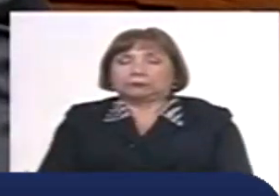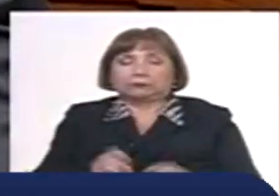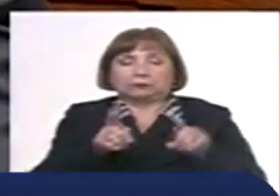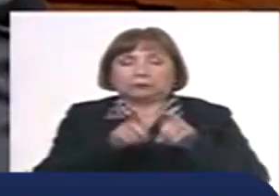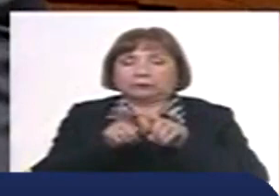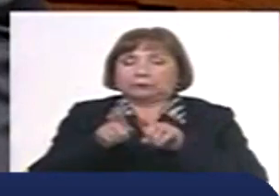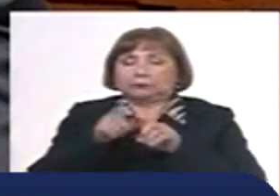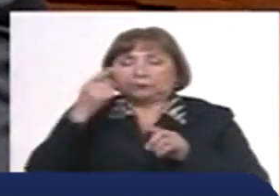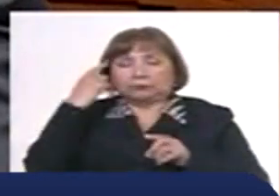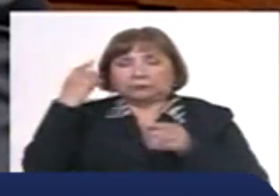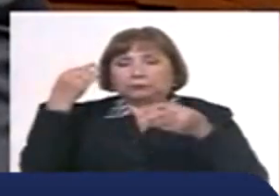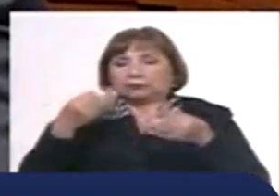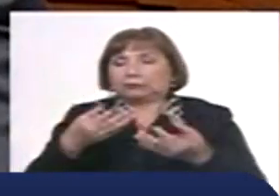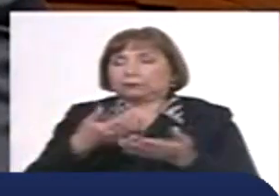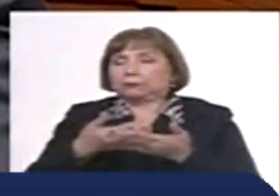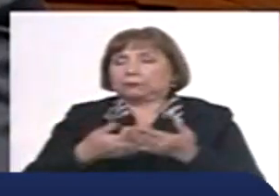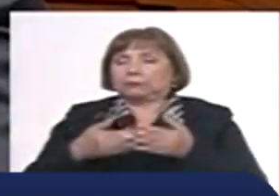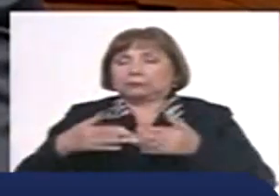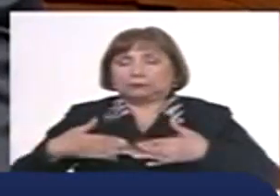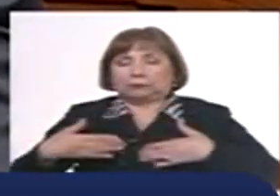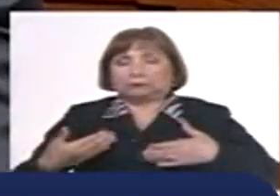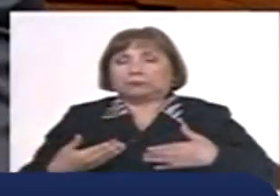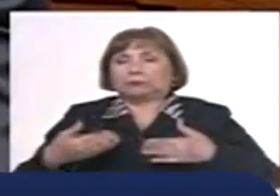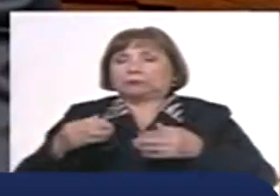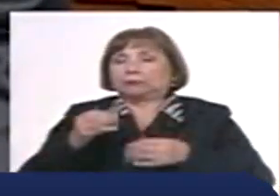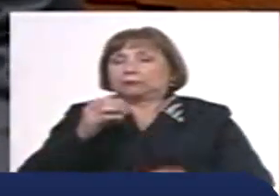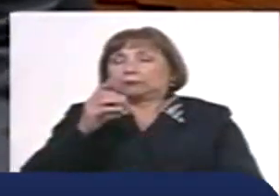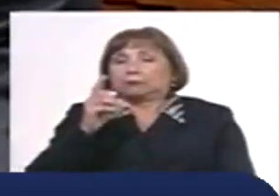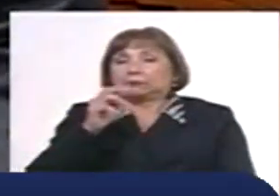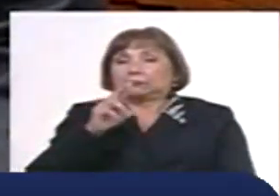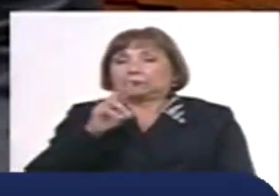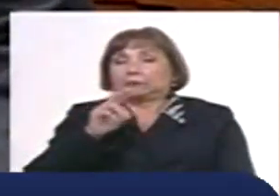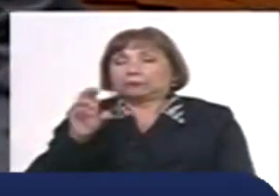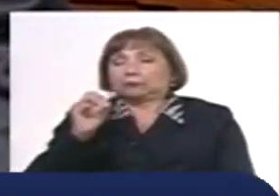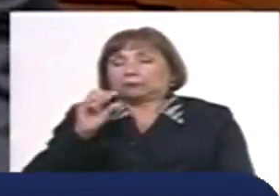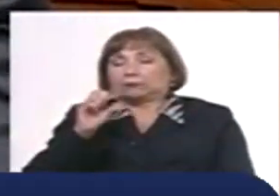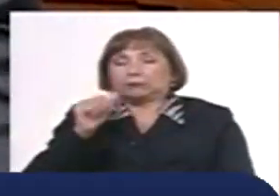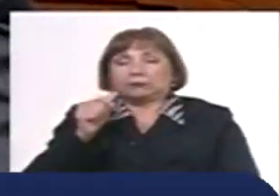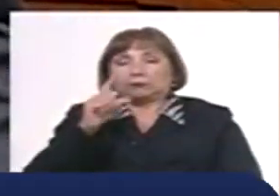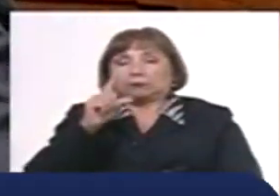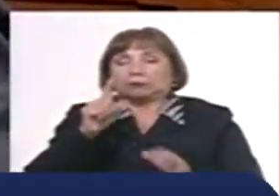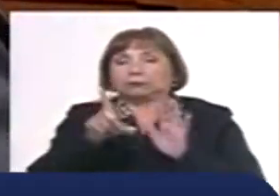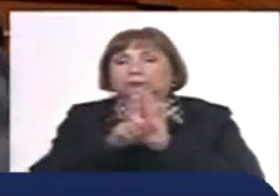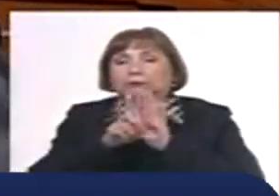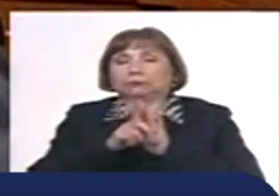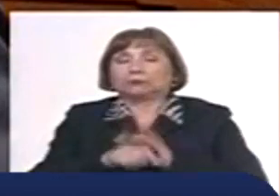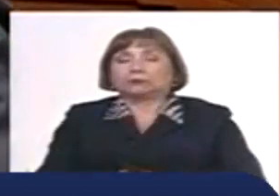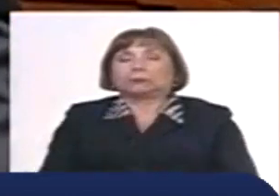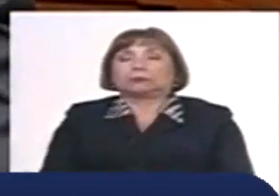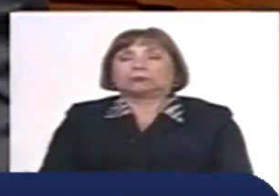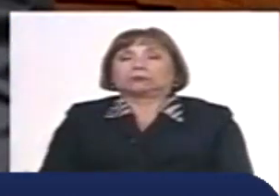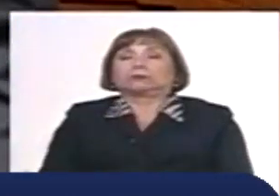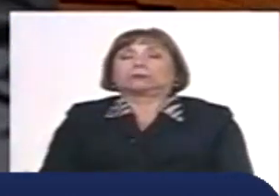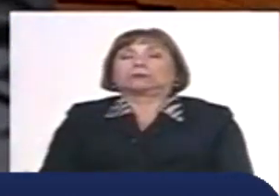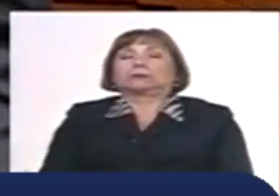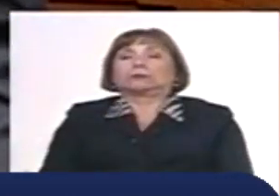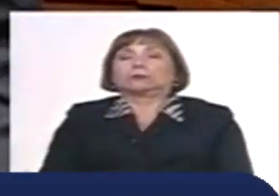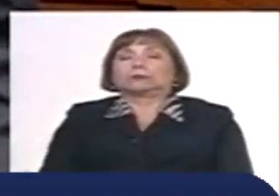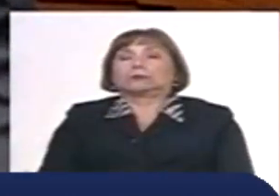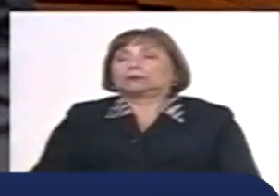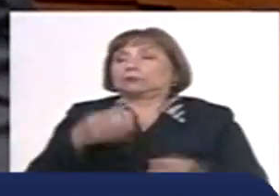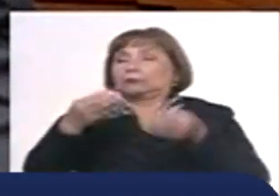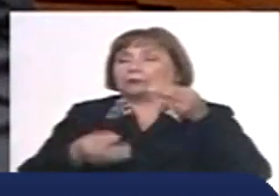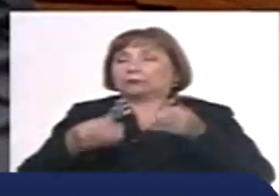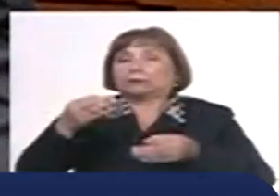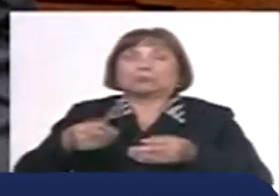También téngase presente que se puede derogar una ley que el